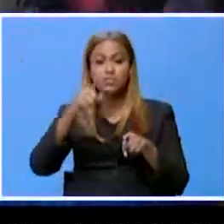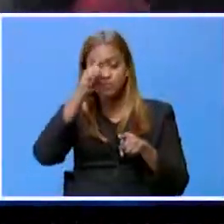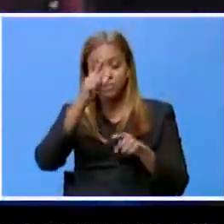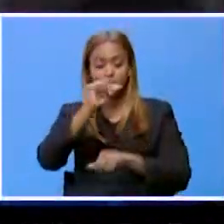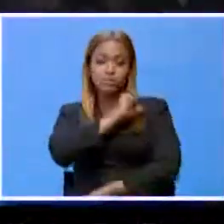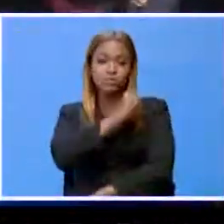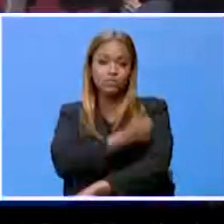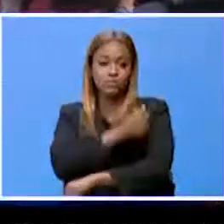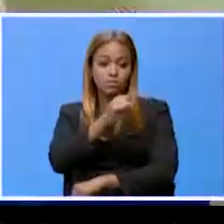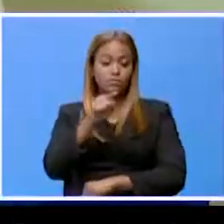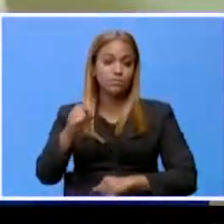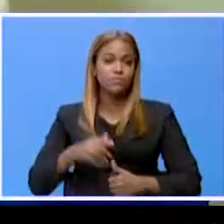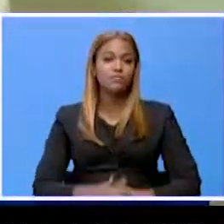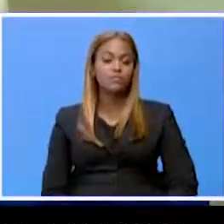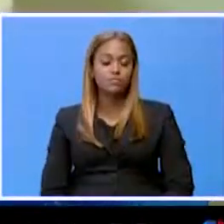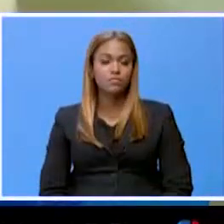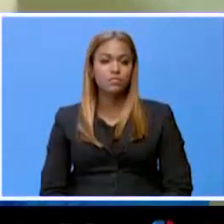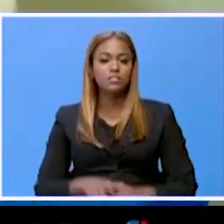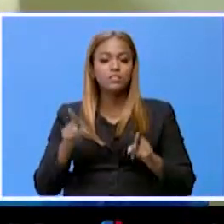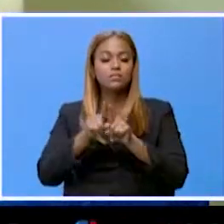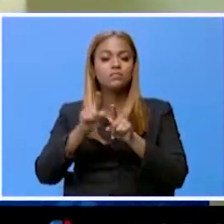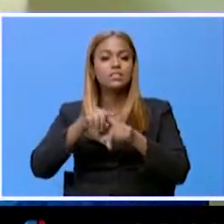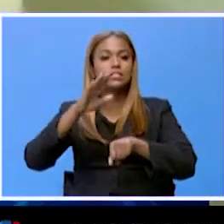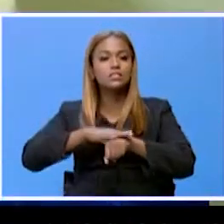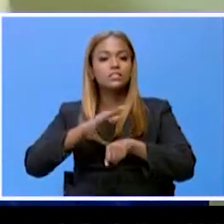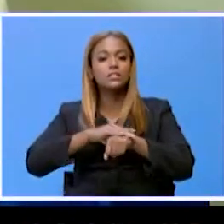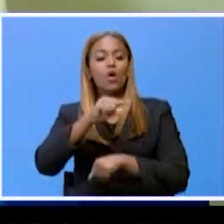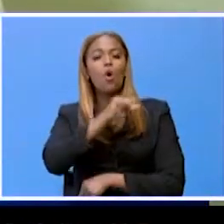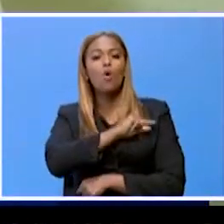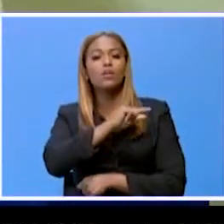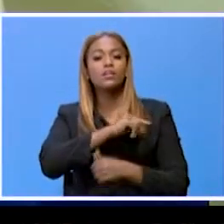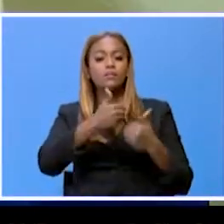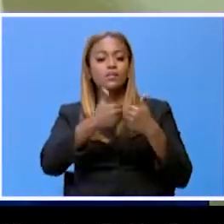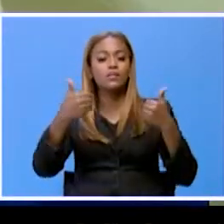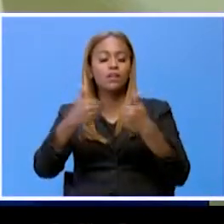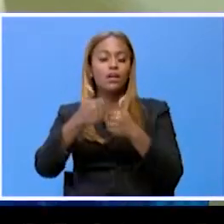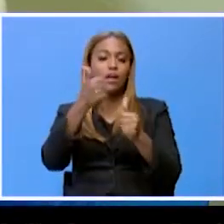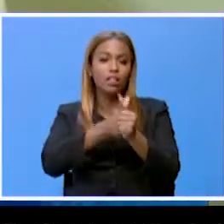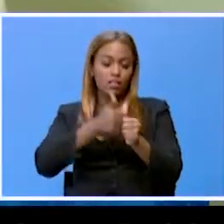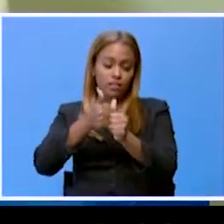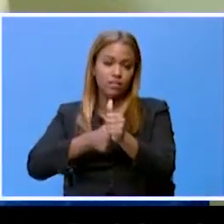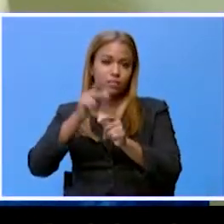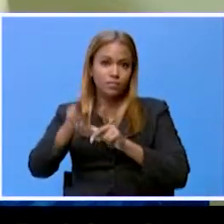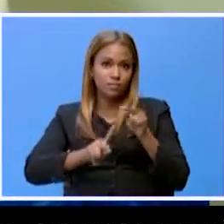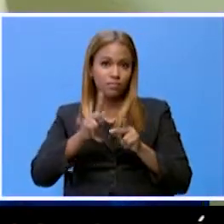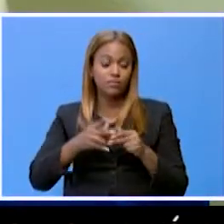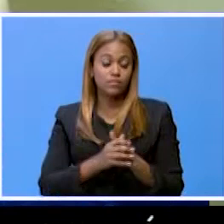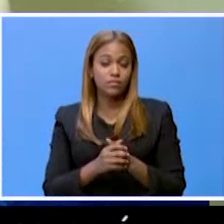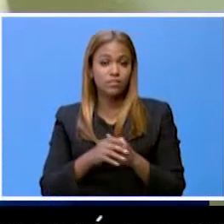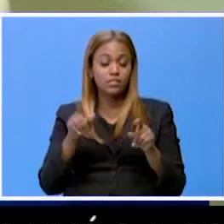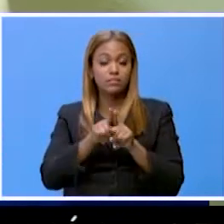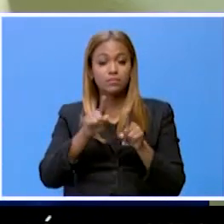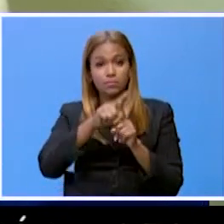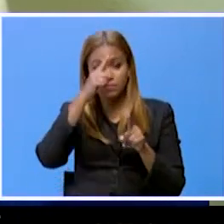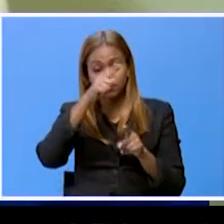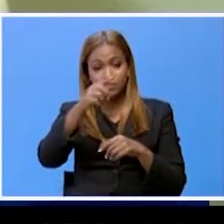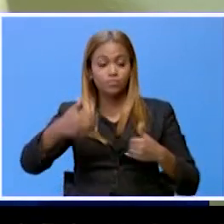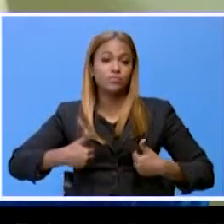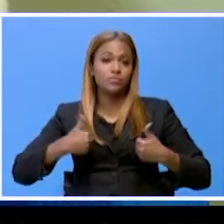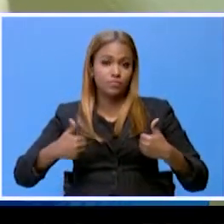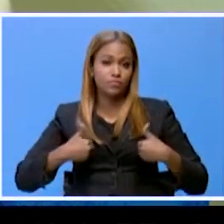las autoridades. También es un llamado a la conciencia individual de cada quien, sobre todo las de los